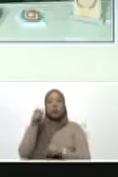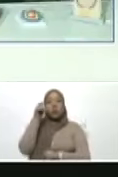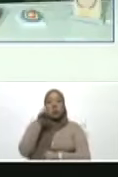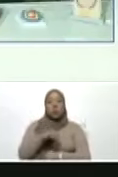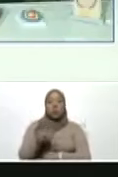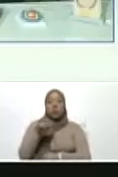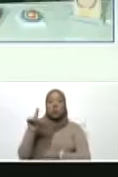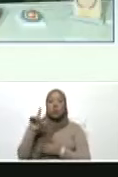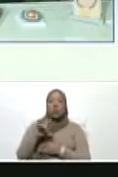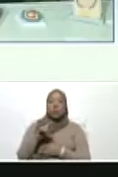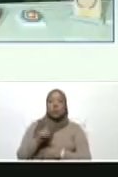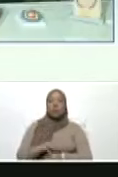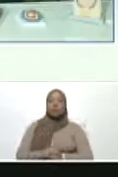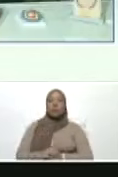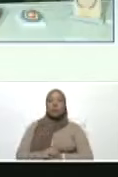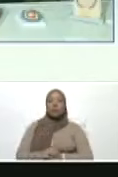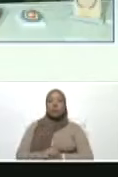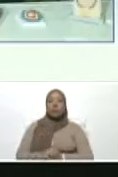continente latinoamericano.